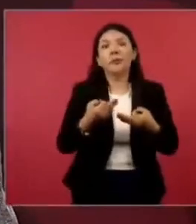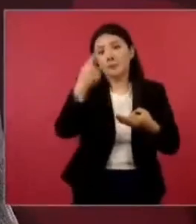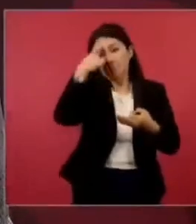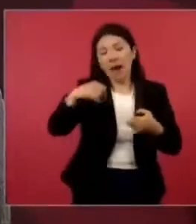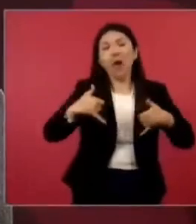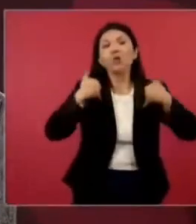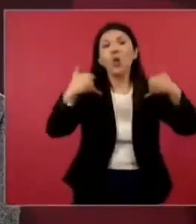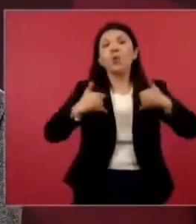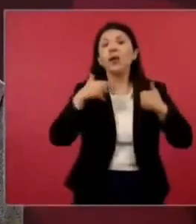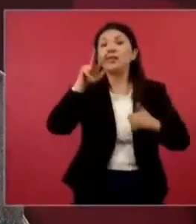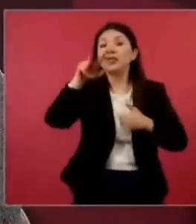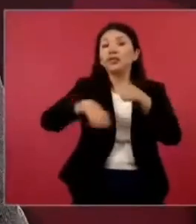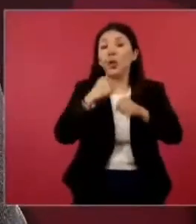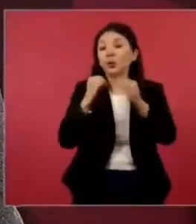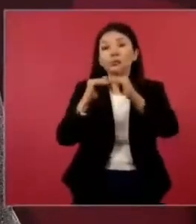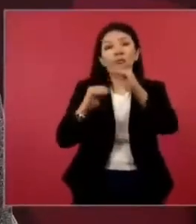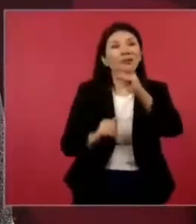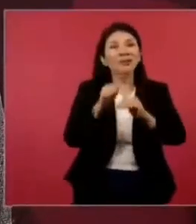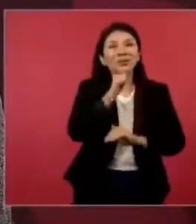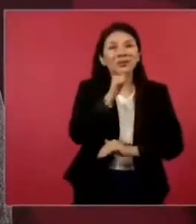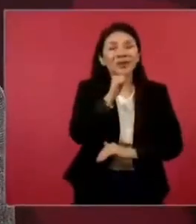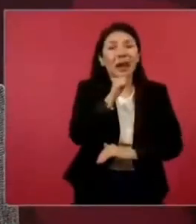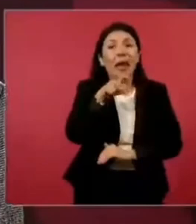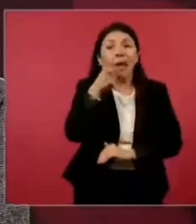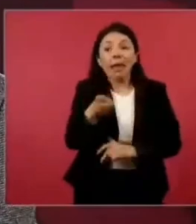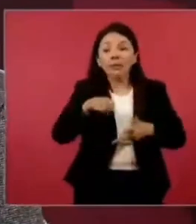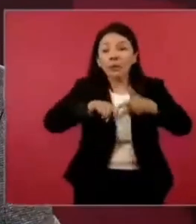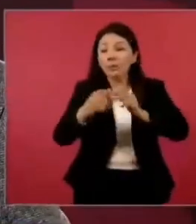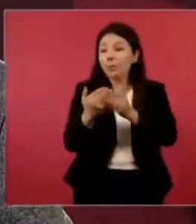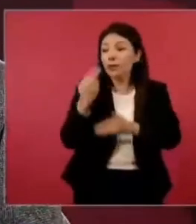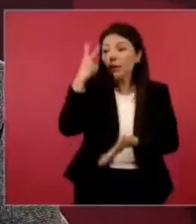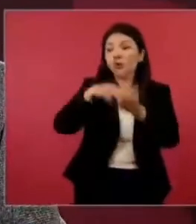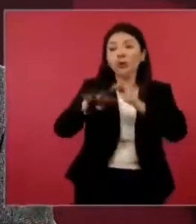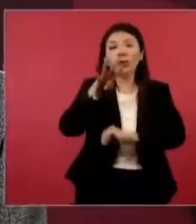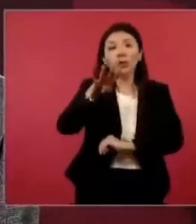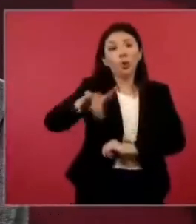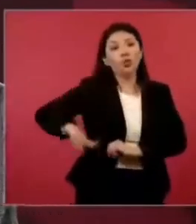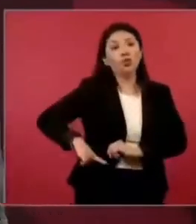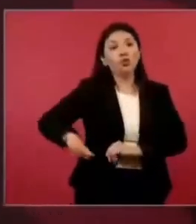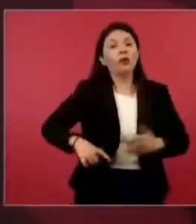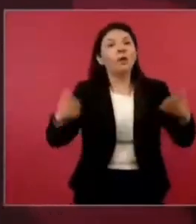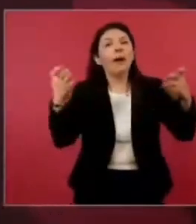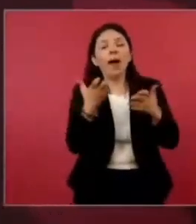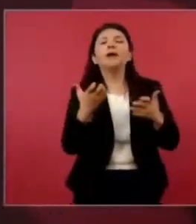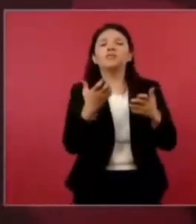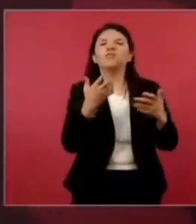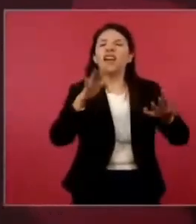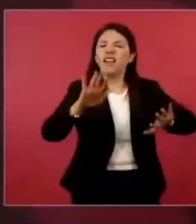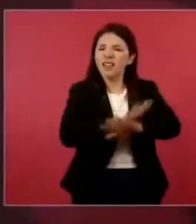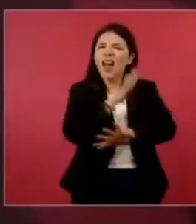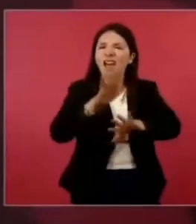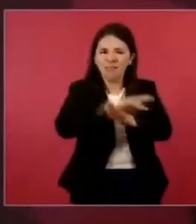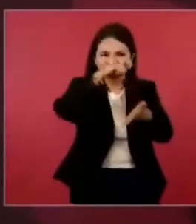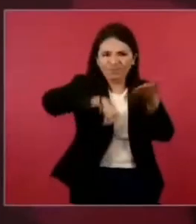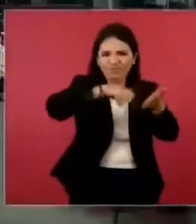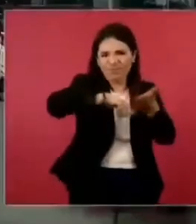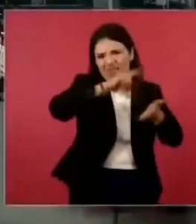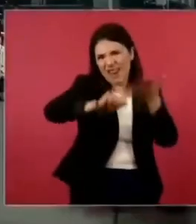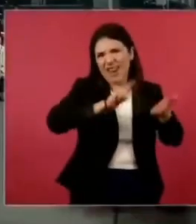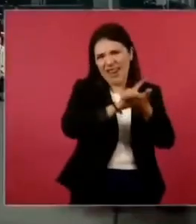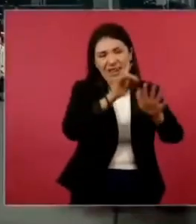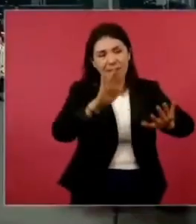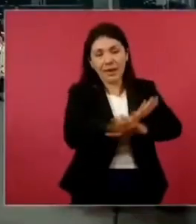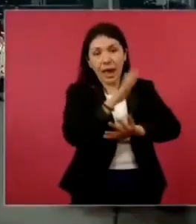edad. Recordar que a partir del año 2019 el Gobierno de México generó una serie de modificaciones a la ley para